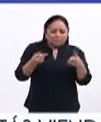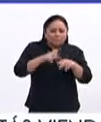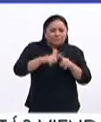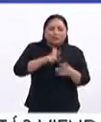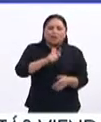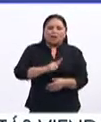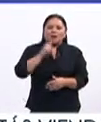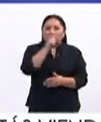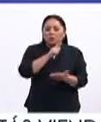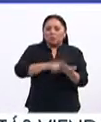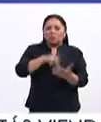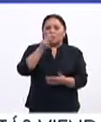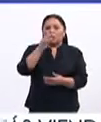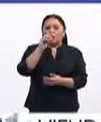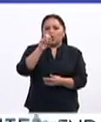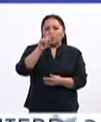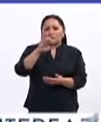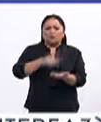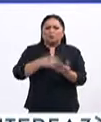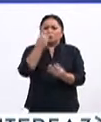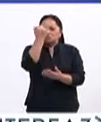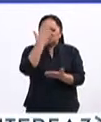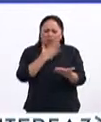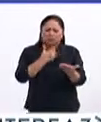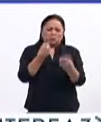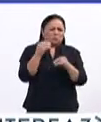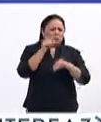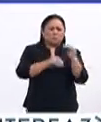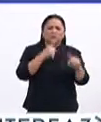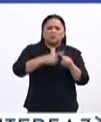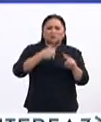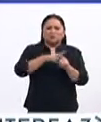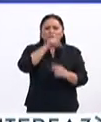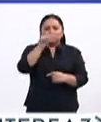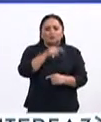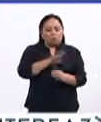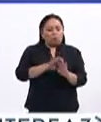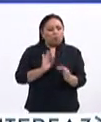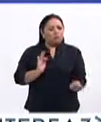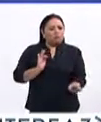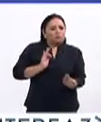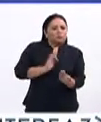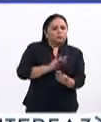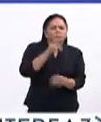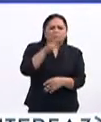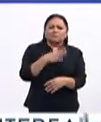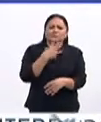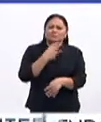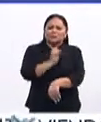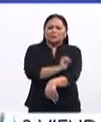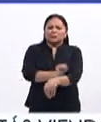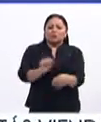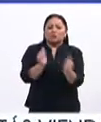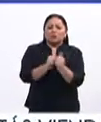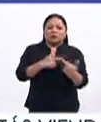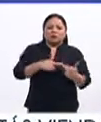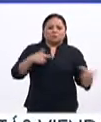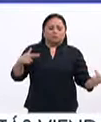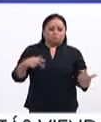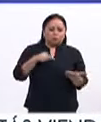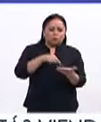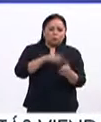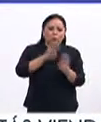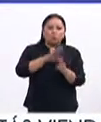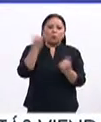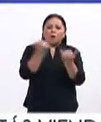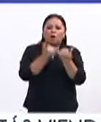del lenguaje poético, con muchas imágenes, muchas metáforas, que te van acercando a cosas tan sencillas como la relación de